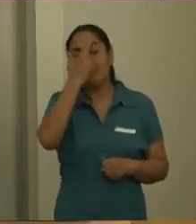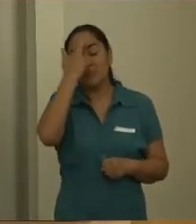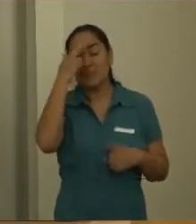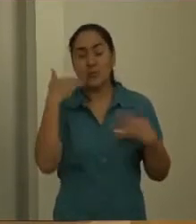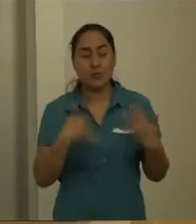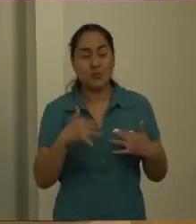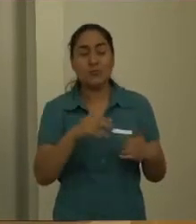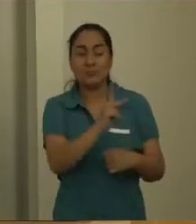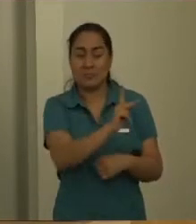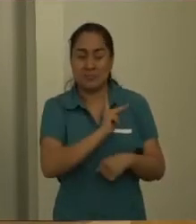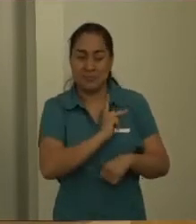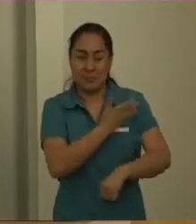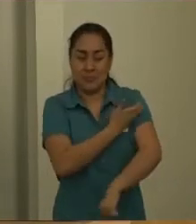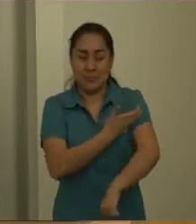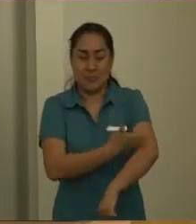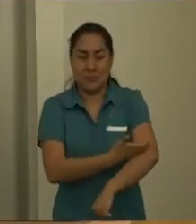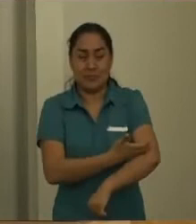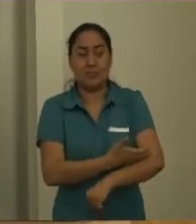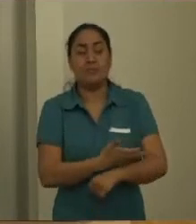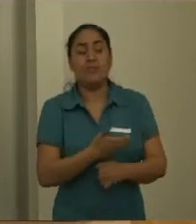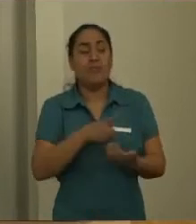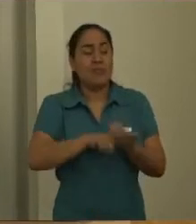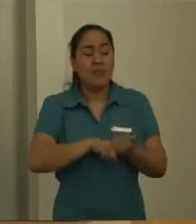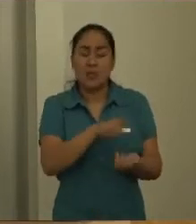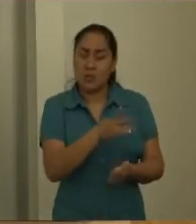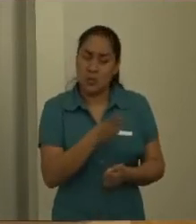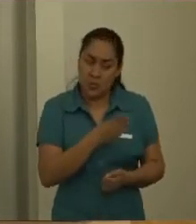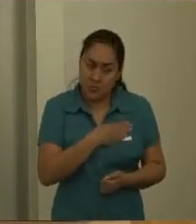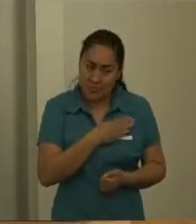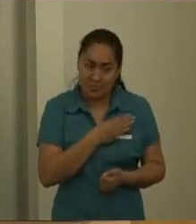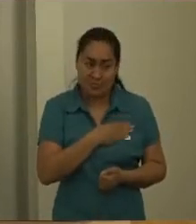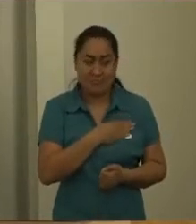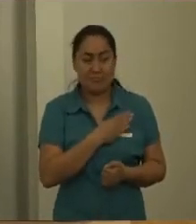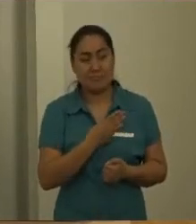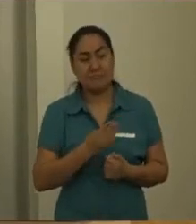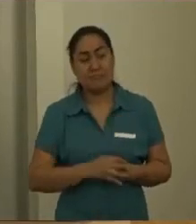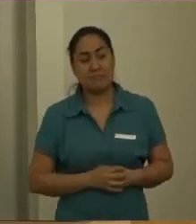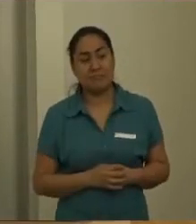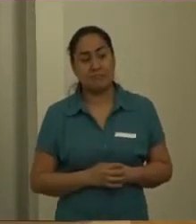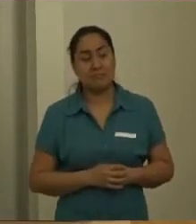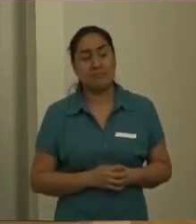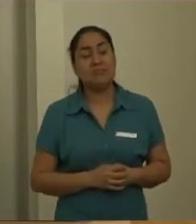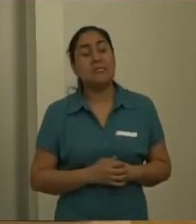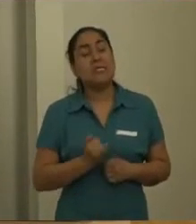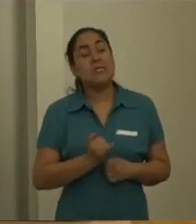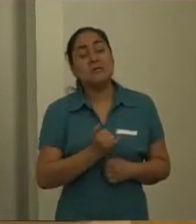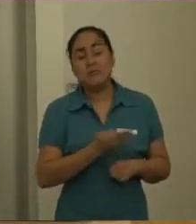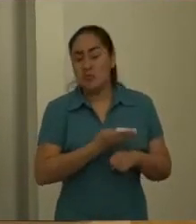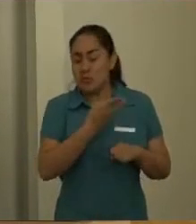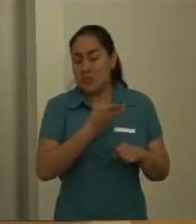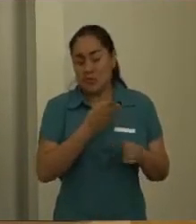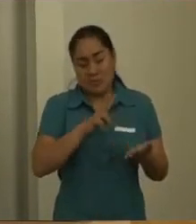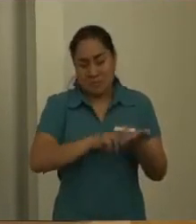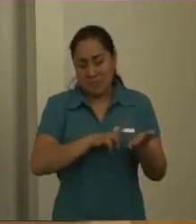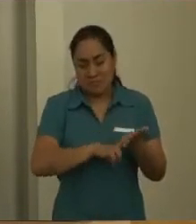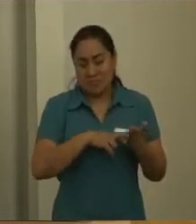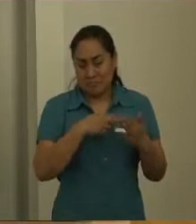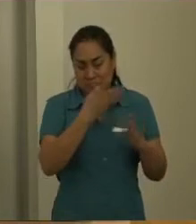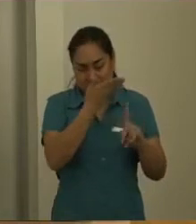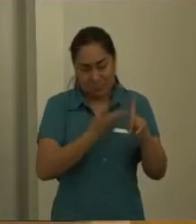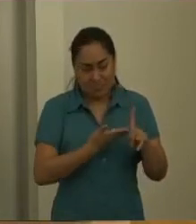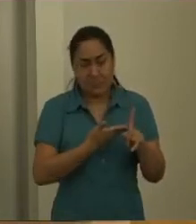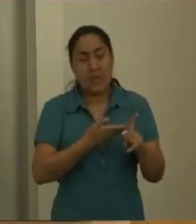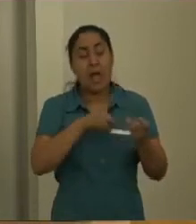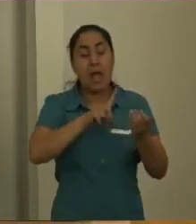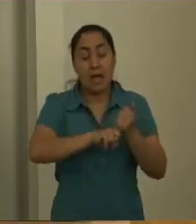colega lleno de bondad y y con grandes virtudes y tanto en lo